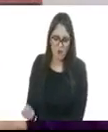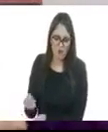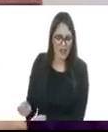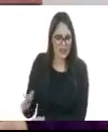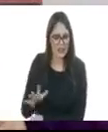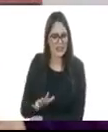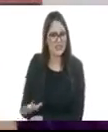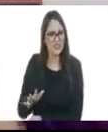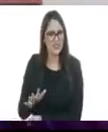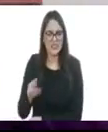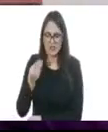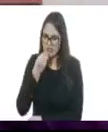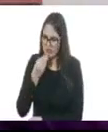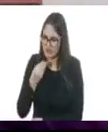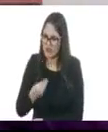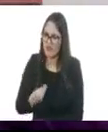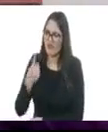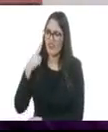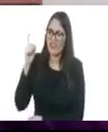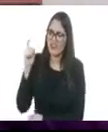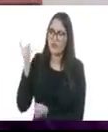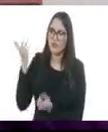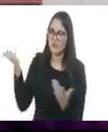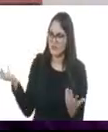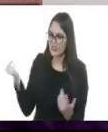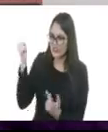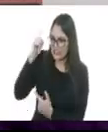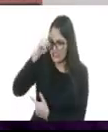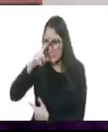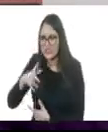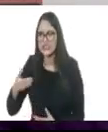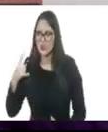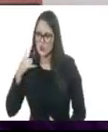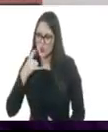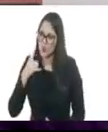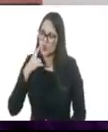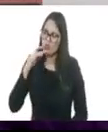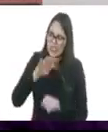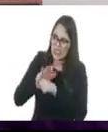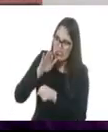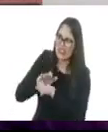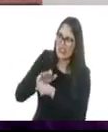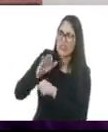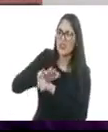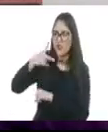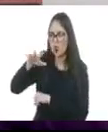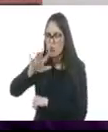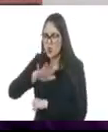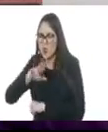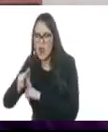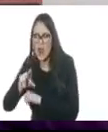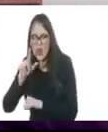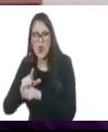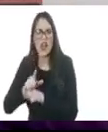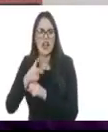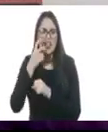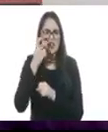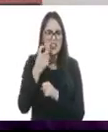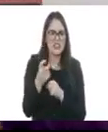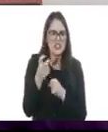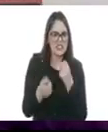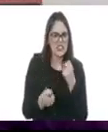batallas que son por el agua, en estas batallas que son por los recursos naturales y en estas batallas en las que han